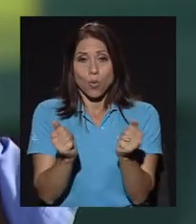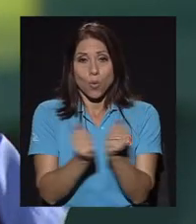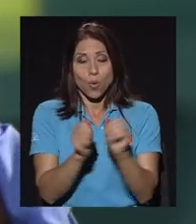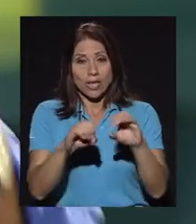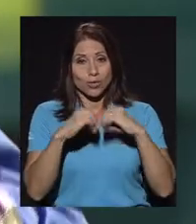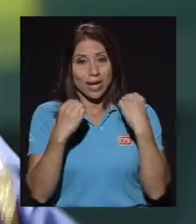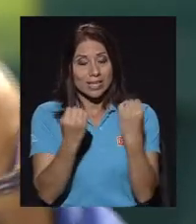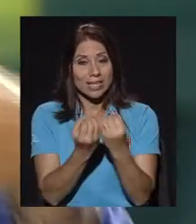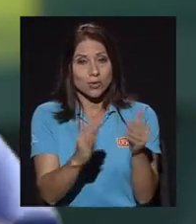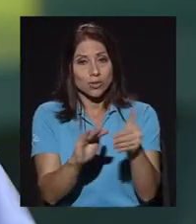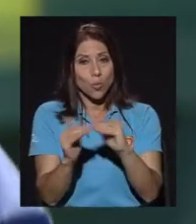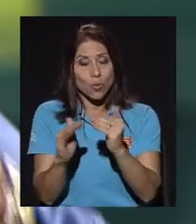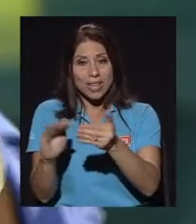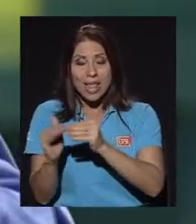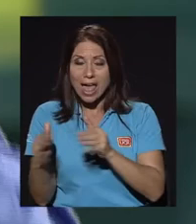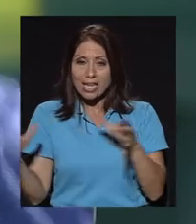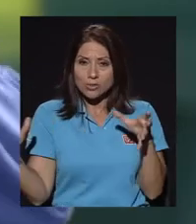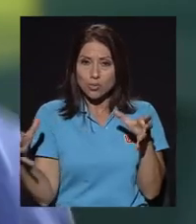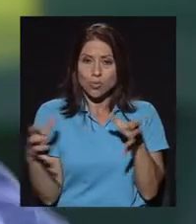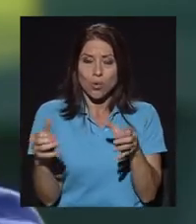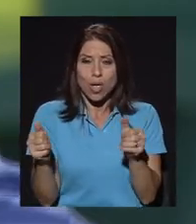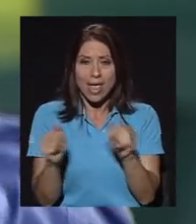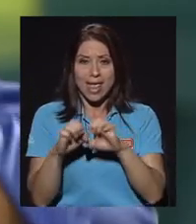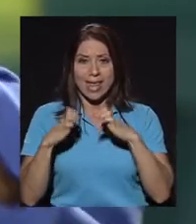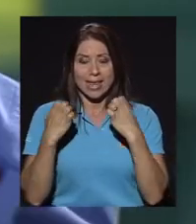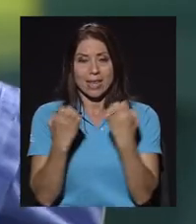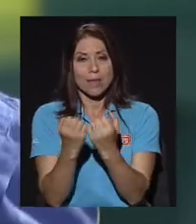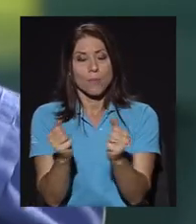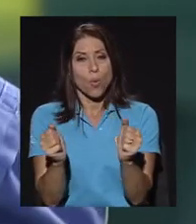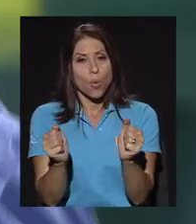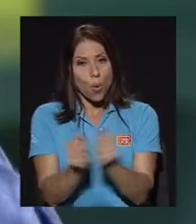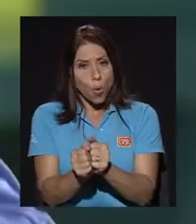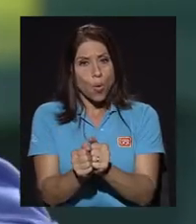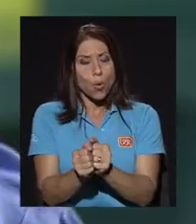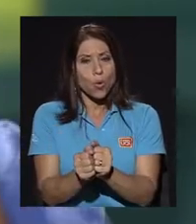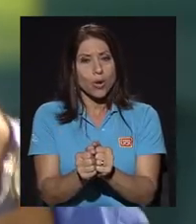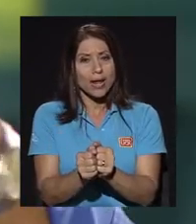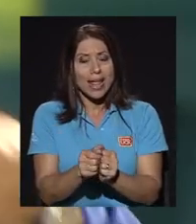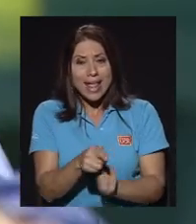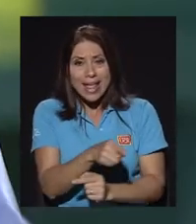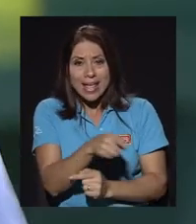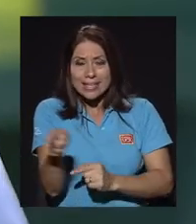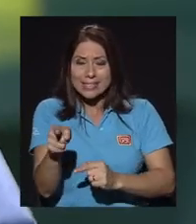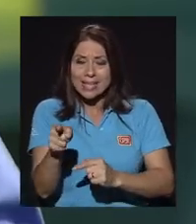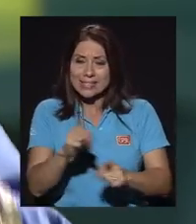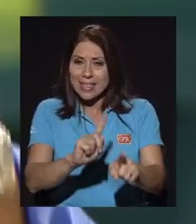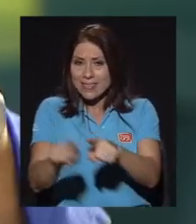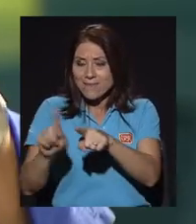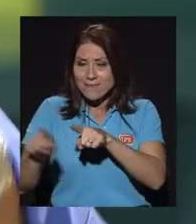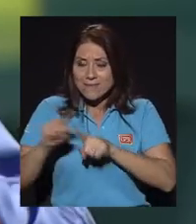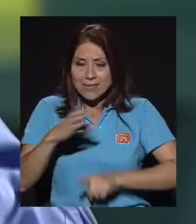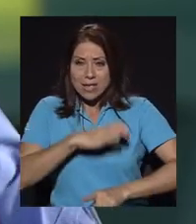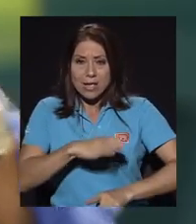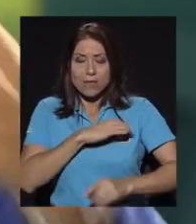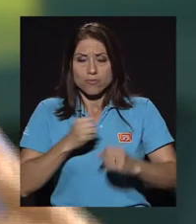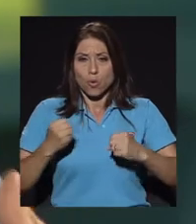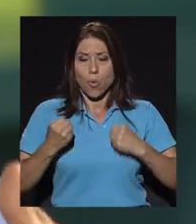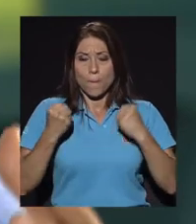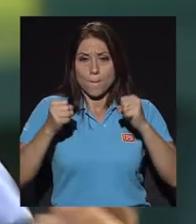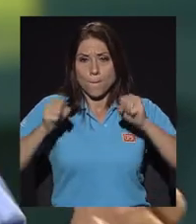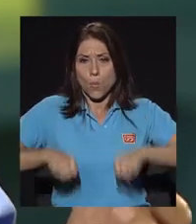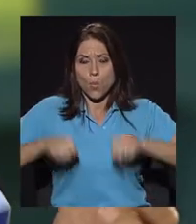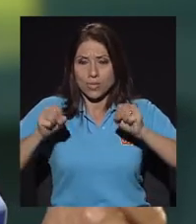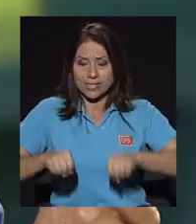las organizaciones comunitarias, hagamos equipo con esas potencialidades que tenemos que